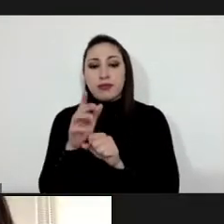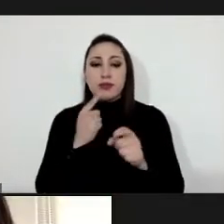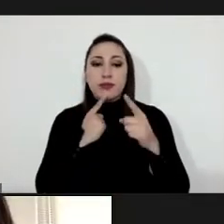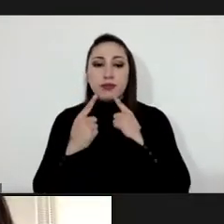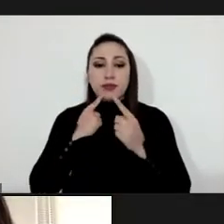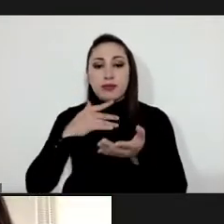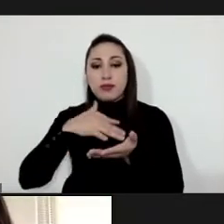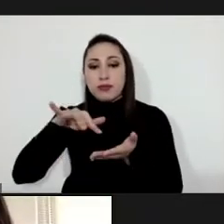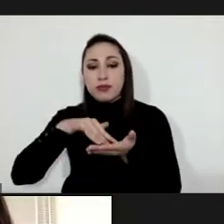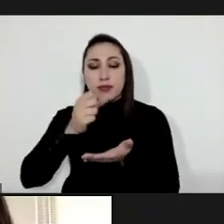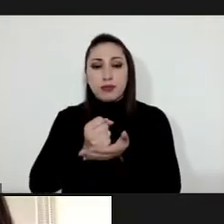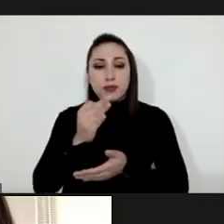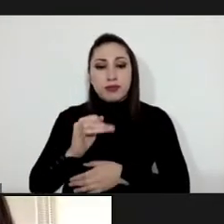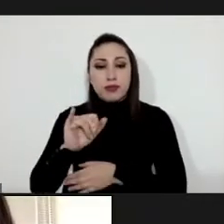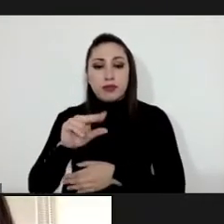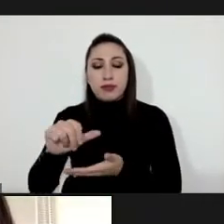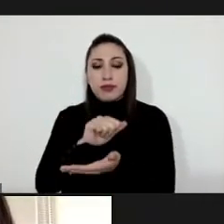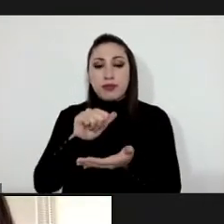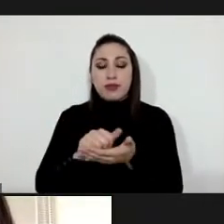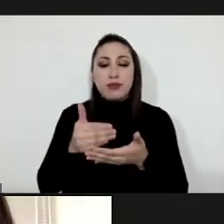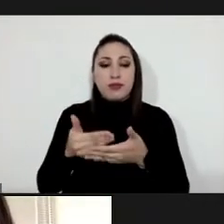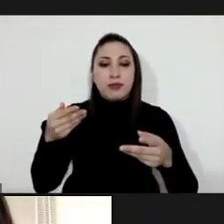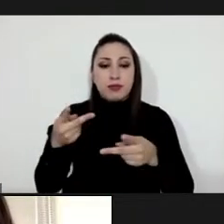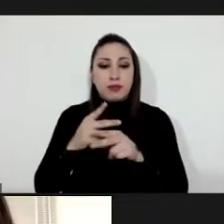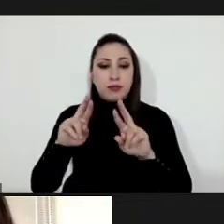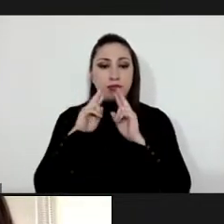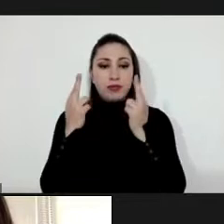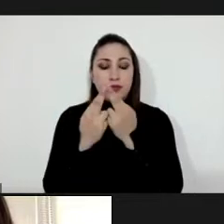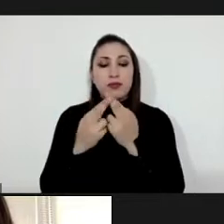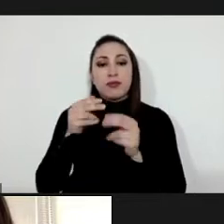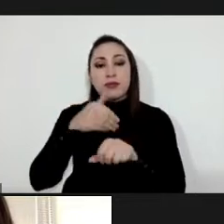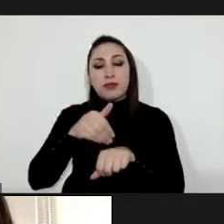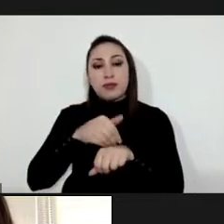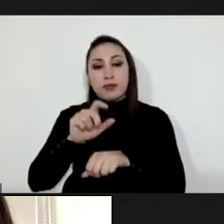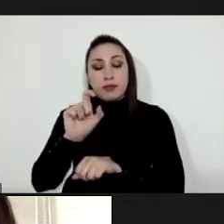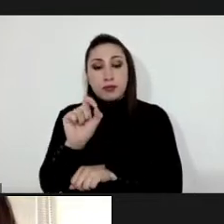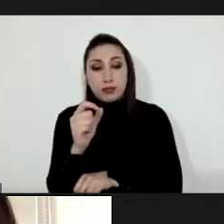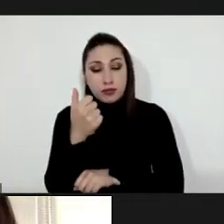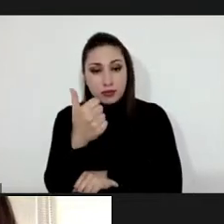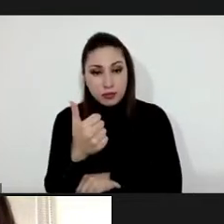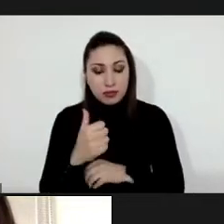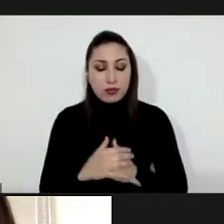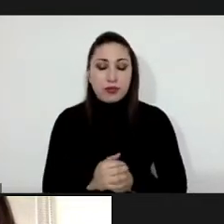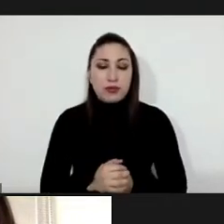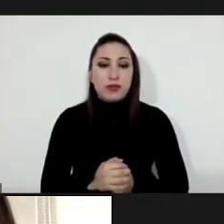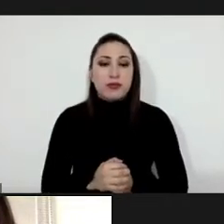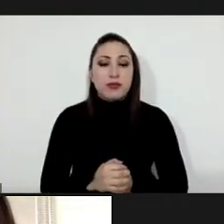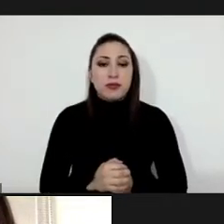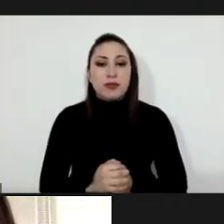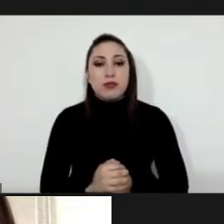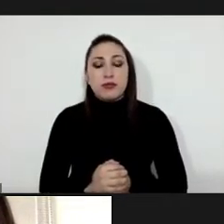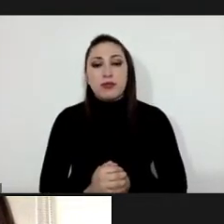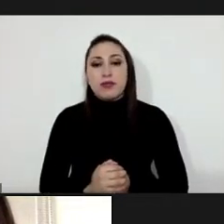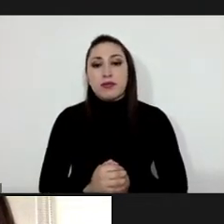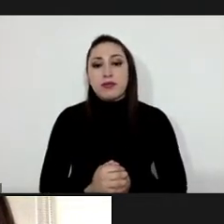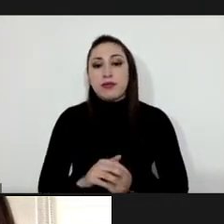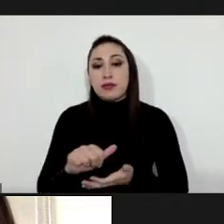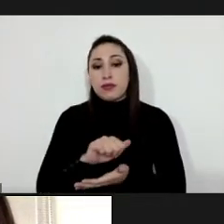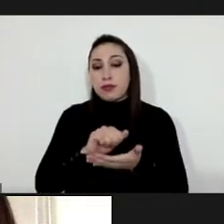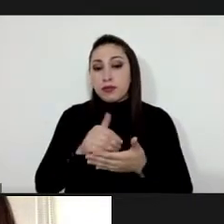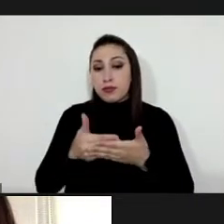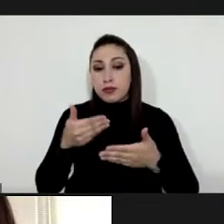caso, aprobación del acta de la 26ª sesión ordinaria. Gracias, diputada. Toda vez que el acta de referencia les ha